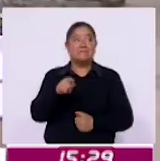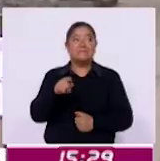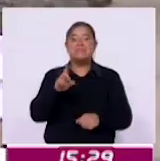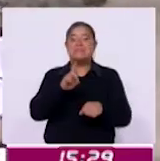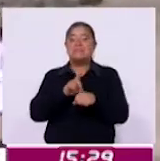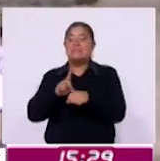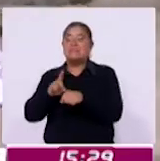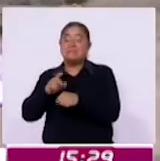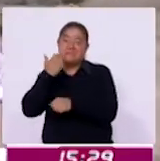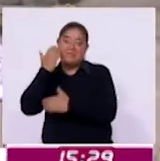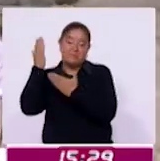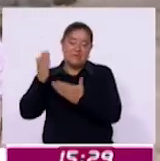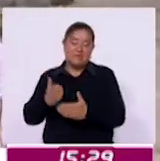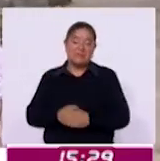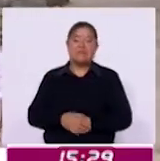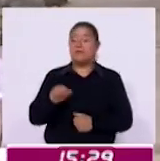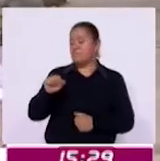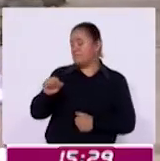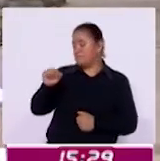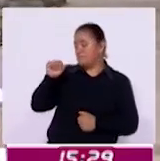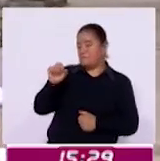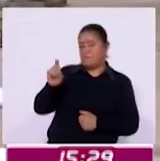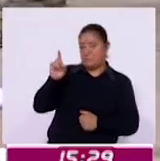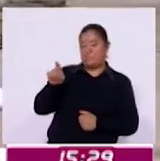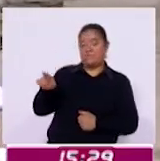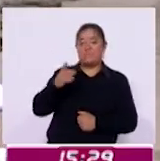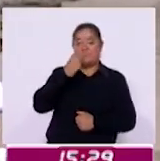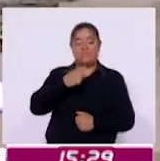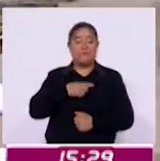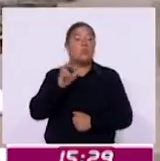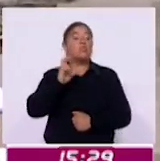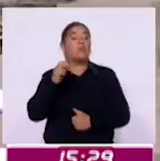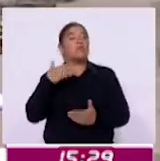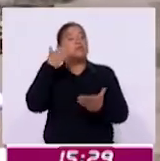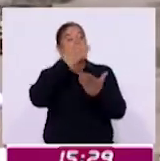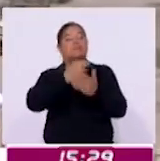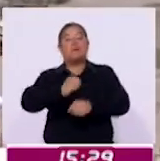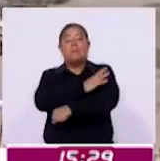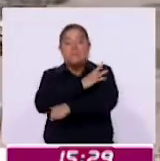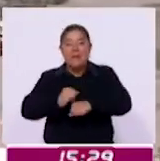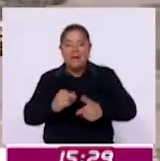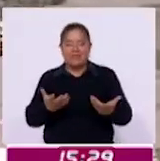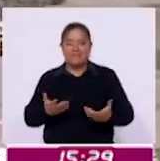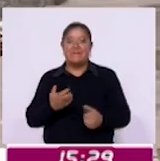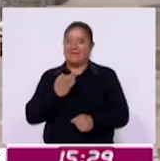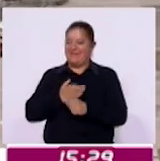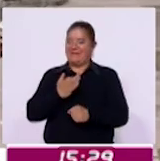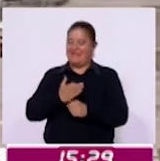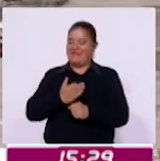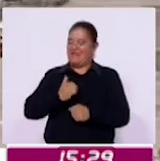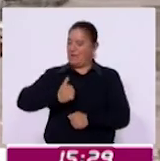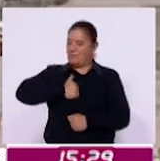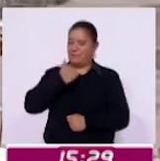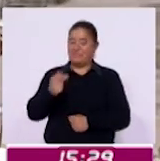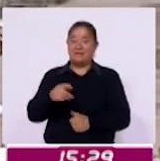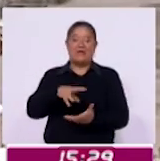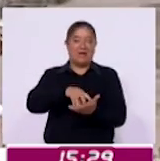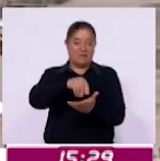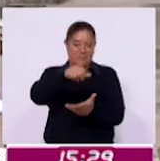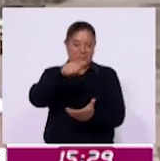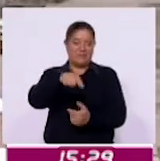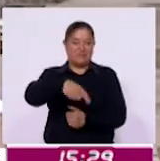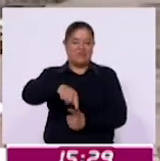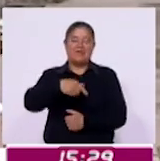el voleibol el fin de semana, y de la arena dijeron, ya cuando vamos a ir a la playa, papá, pero ahorita aprovechando que ya la poca arena, que